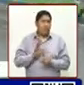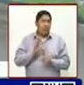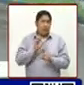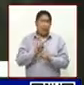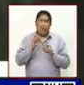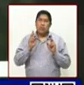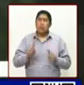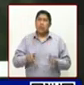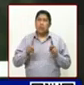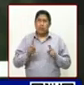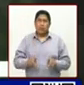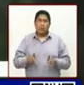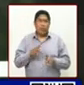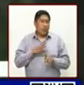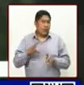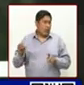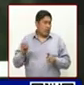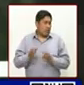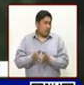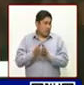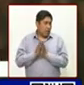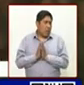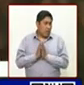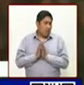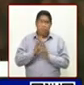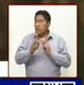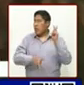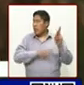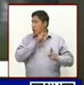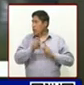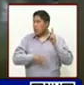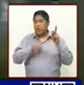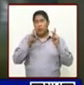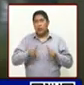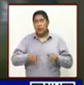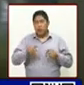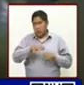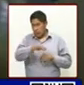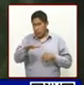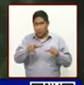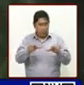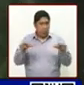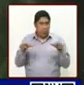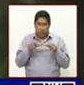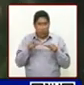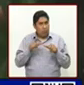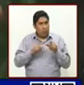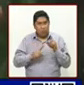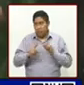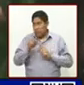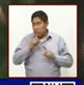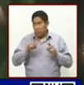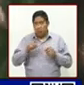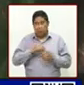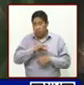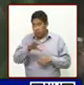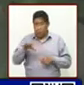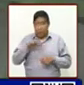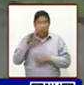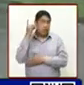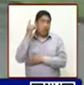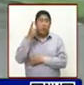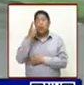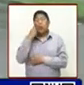identificación de estas personas y pedir también a la población, a los habitantes del lugar o de cualquier parte del país, que